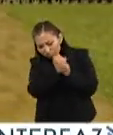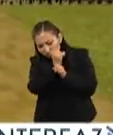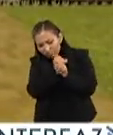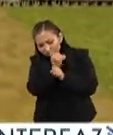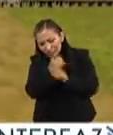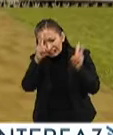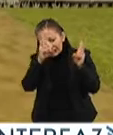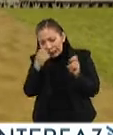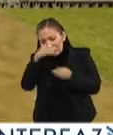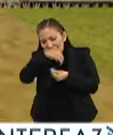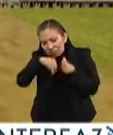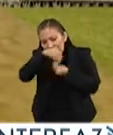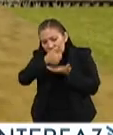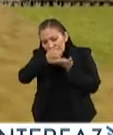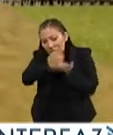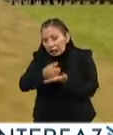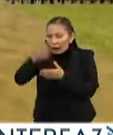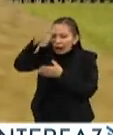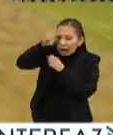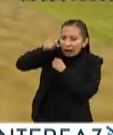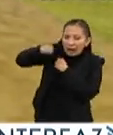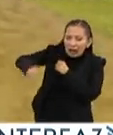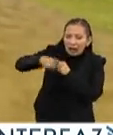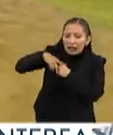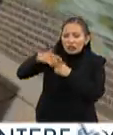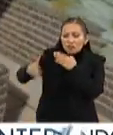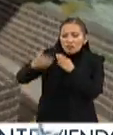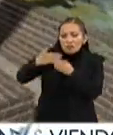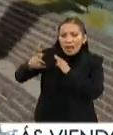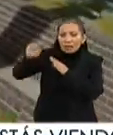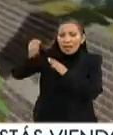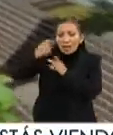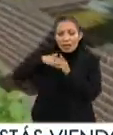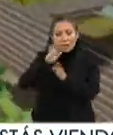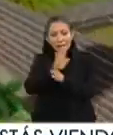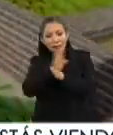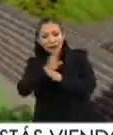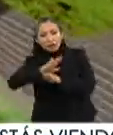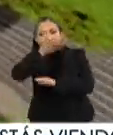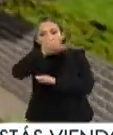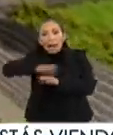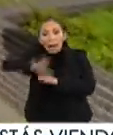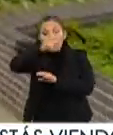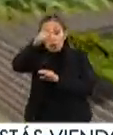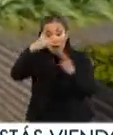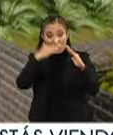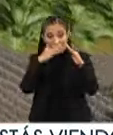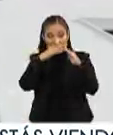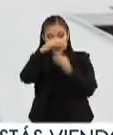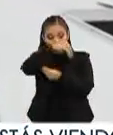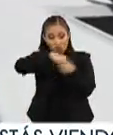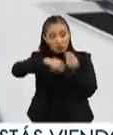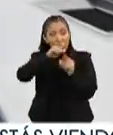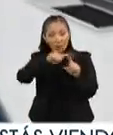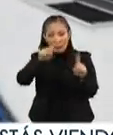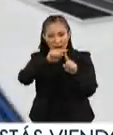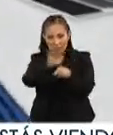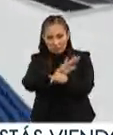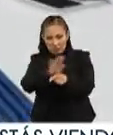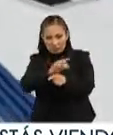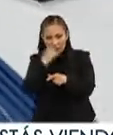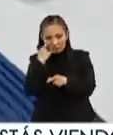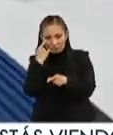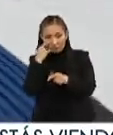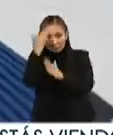de sustentabilidad, conceptos de innovación tecnológica y ventajas ambientales. Una casa sustentable ofrece diversos